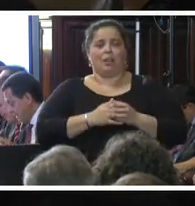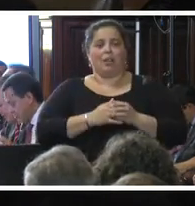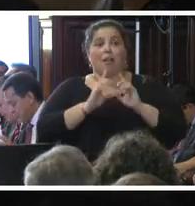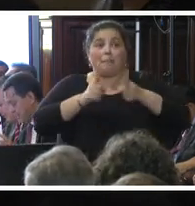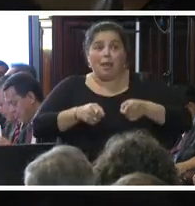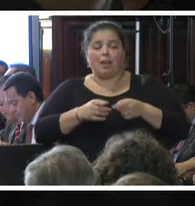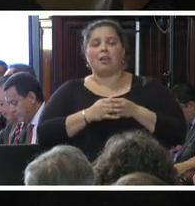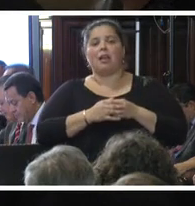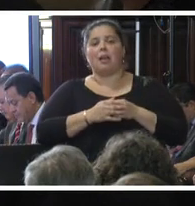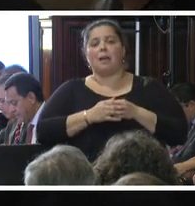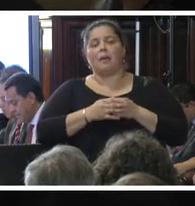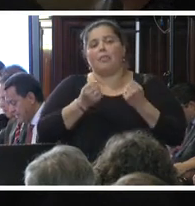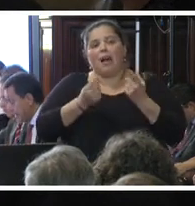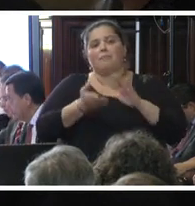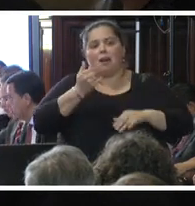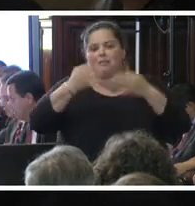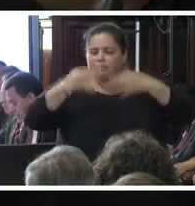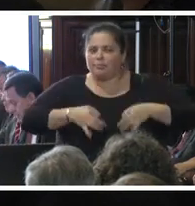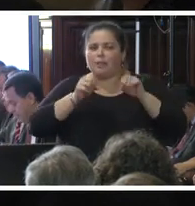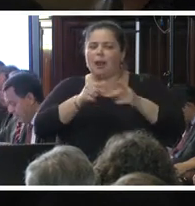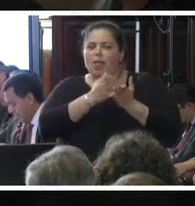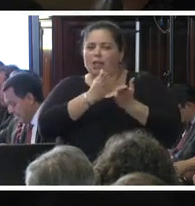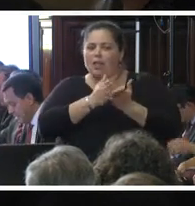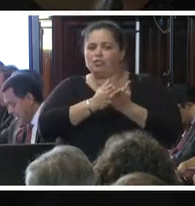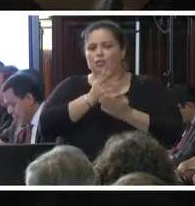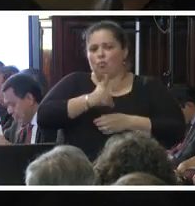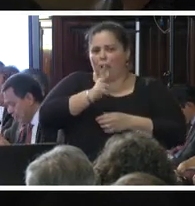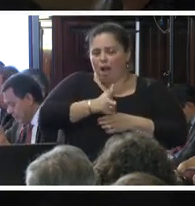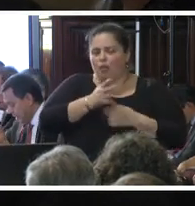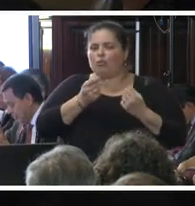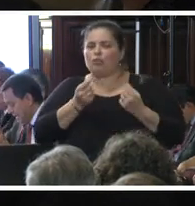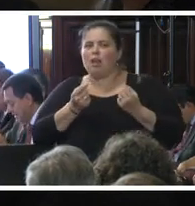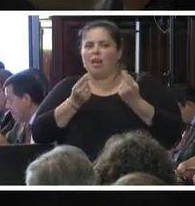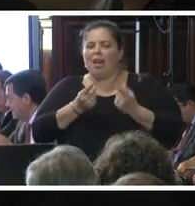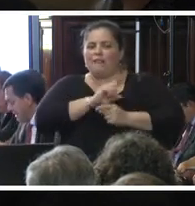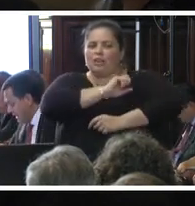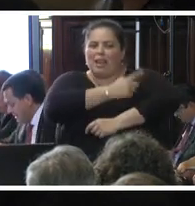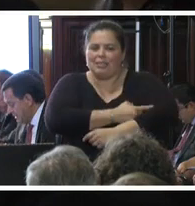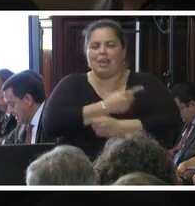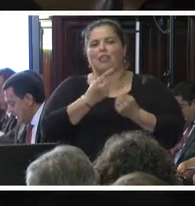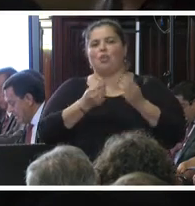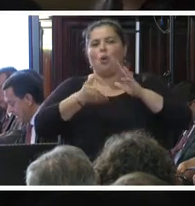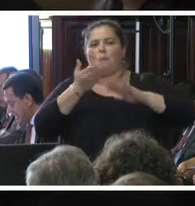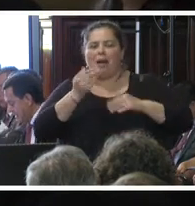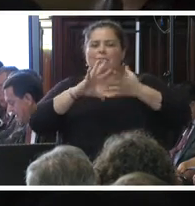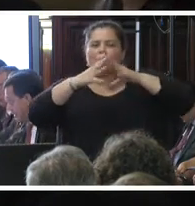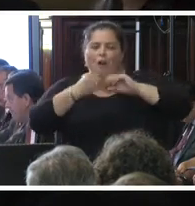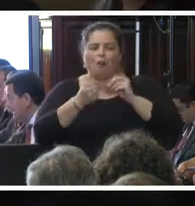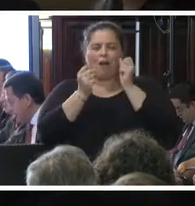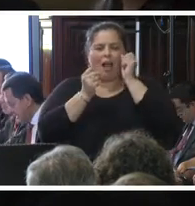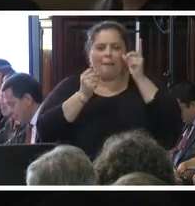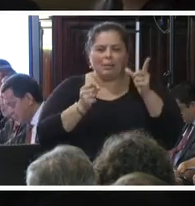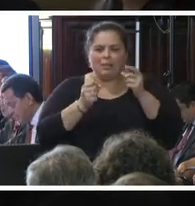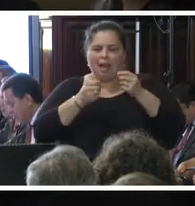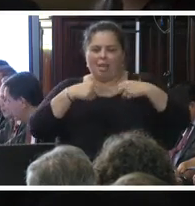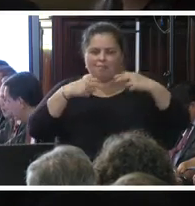de los derechos humanos. Estamos fortaleciendo los medios y las capacidades para hacer que se respeten